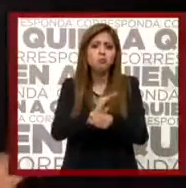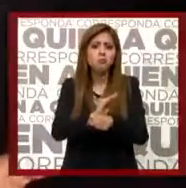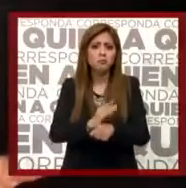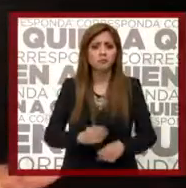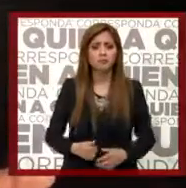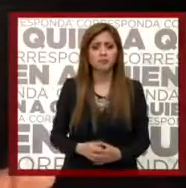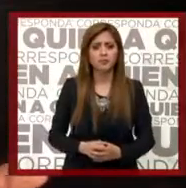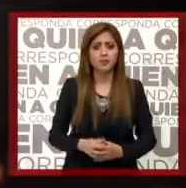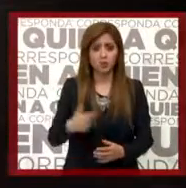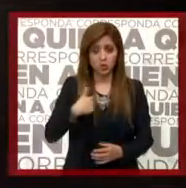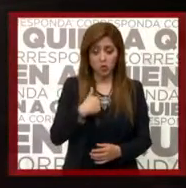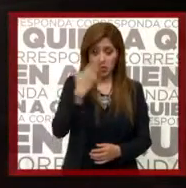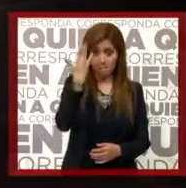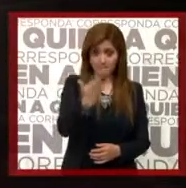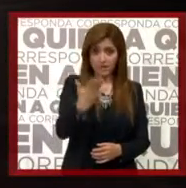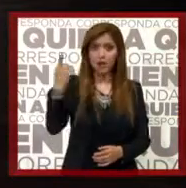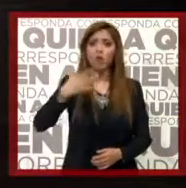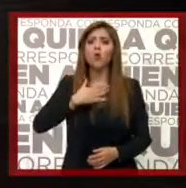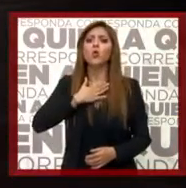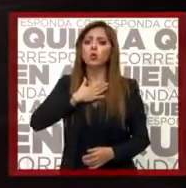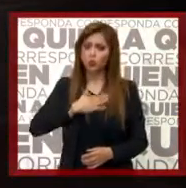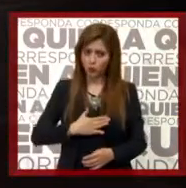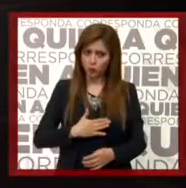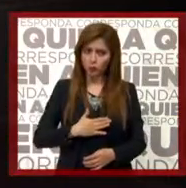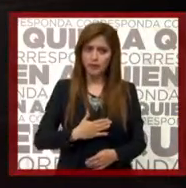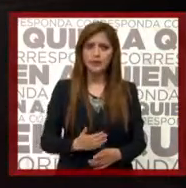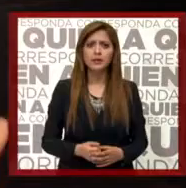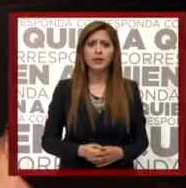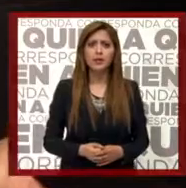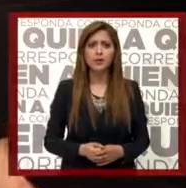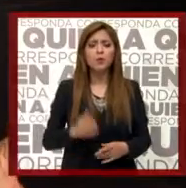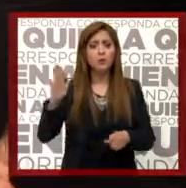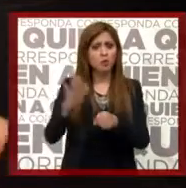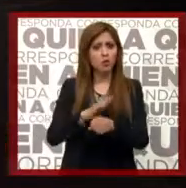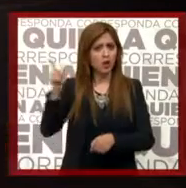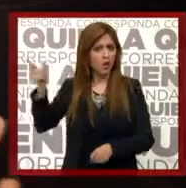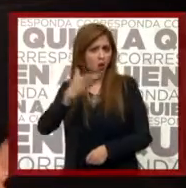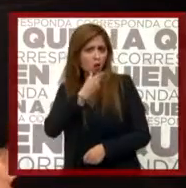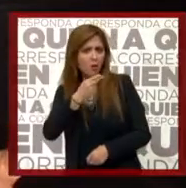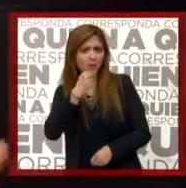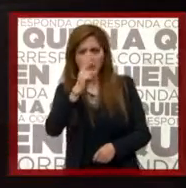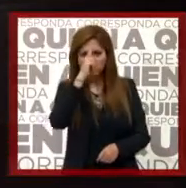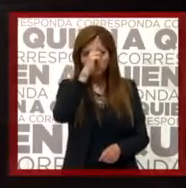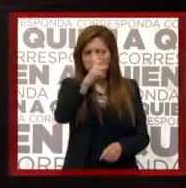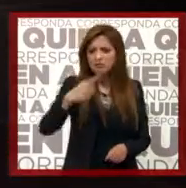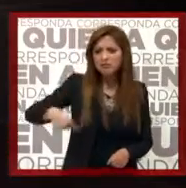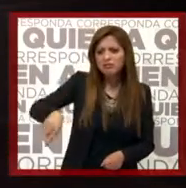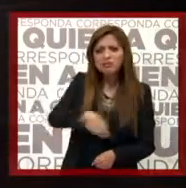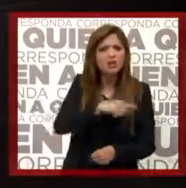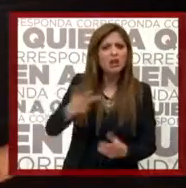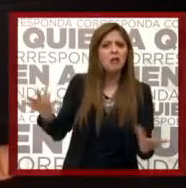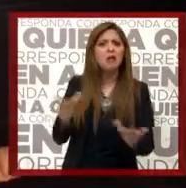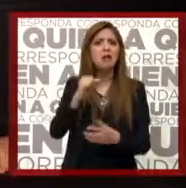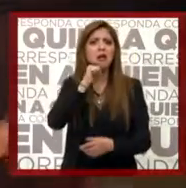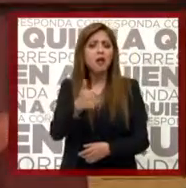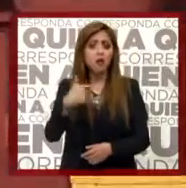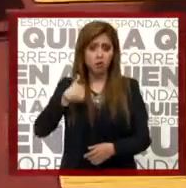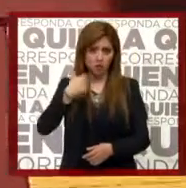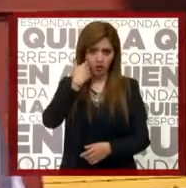Que se haga justicia, ¿no? Porque pues son tipos agresivos que nunca se les hace nada y pues es lo